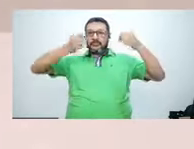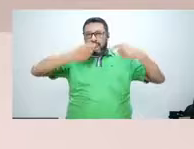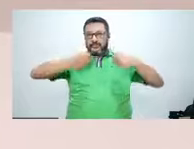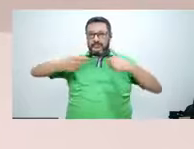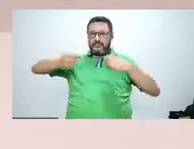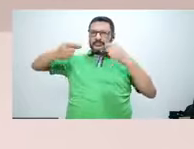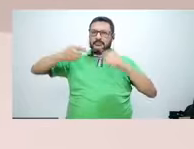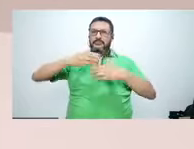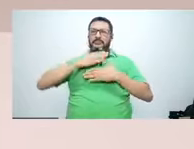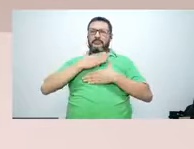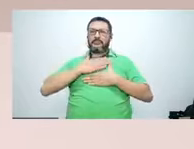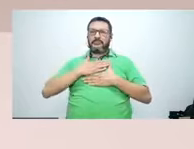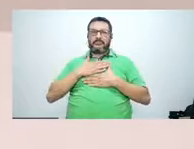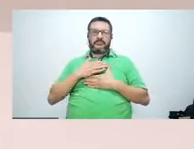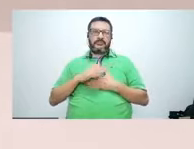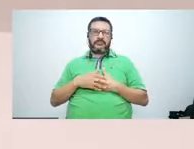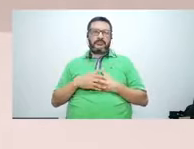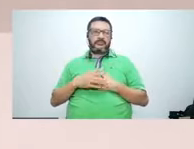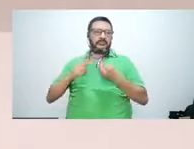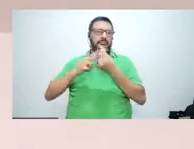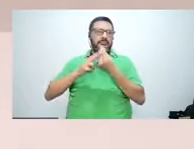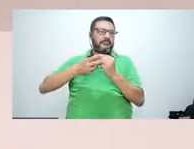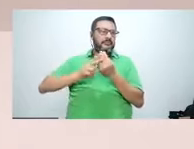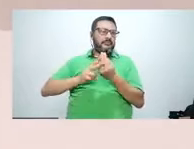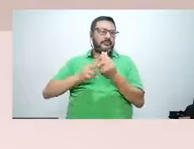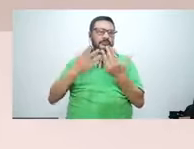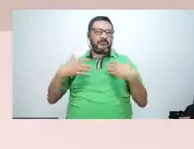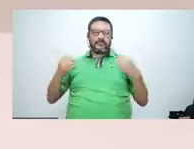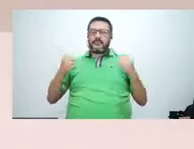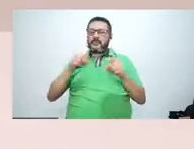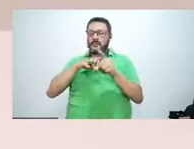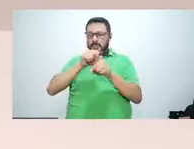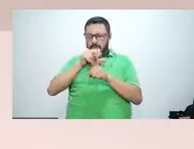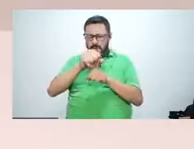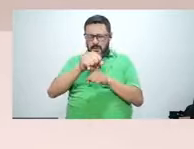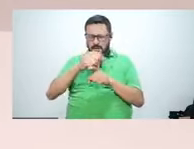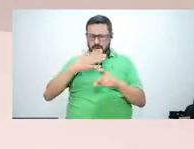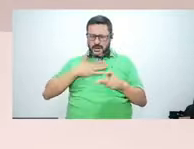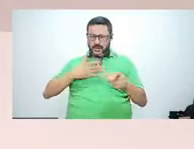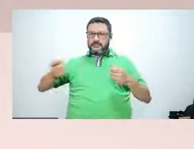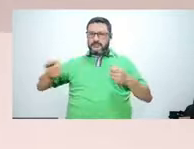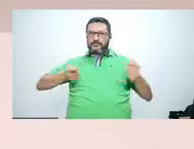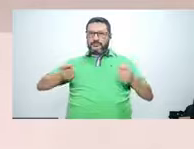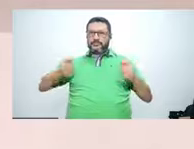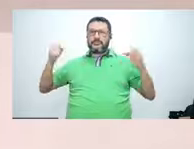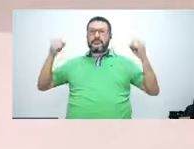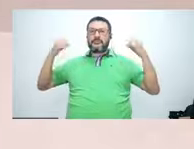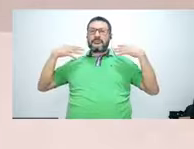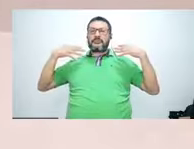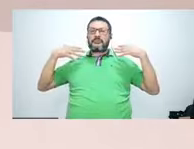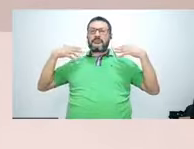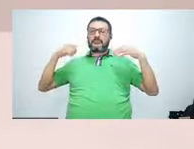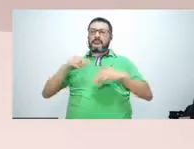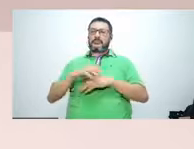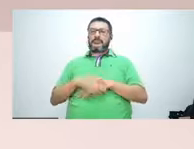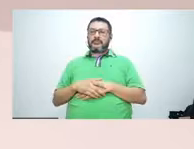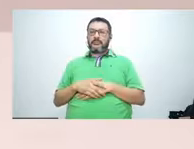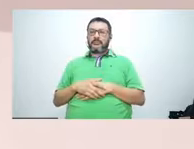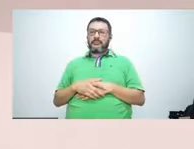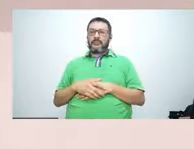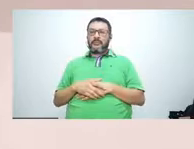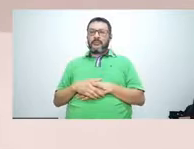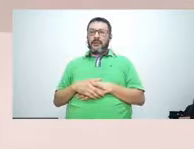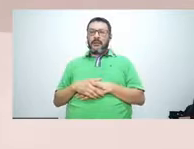herramientas para manejar mi ansiedad, para manejar mi estrés, entonces también como que uso lo que